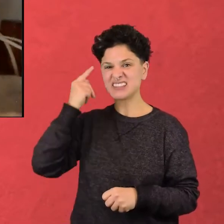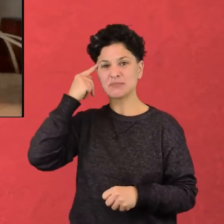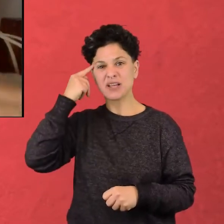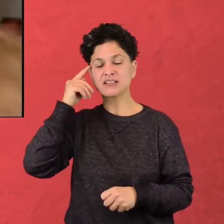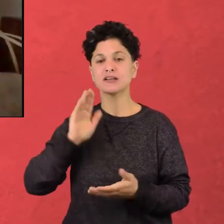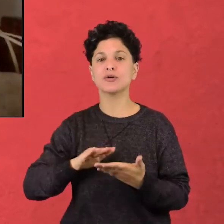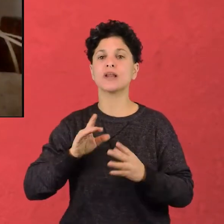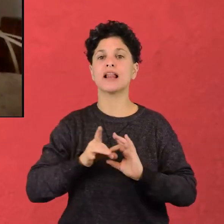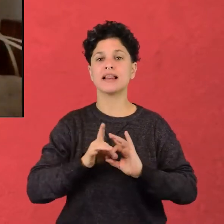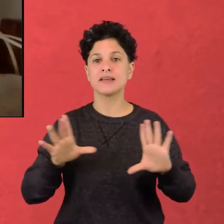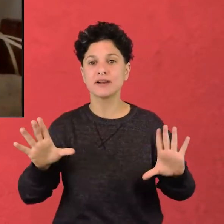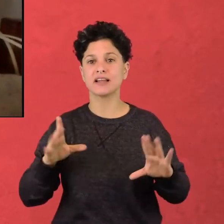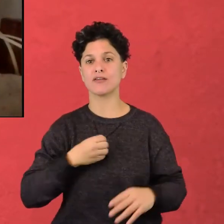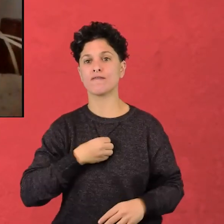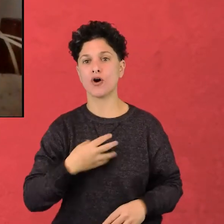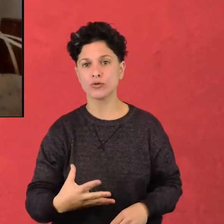llama libertad,